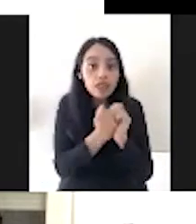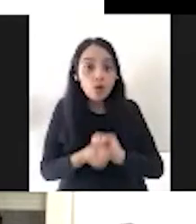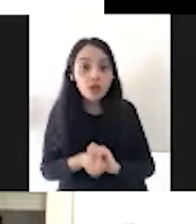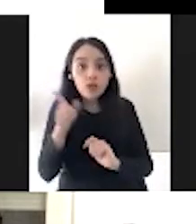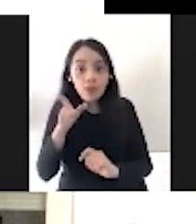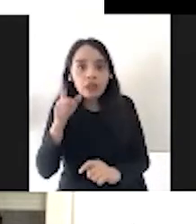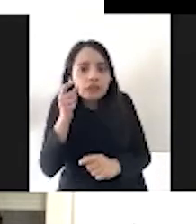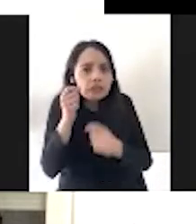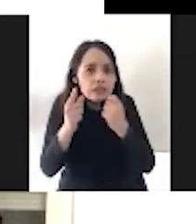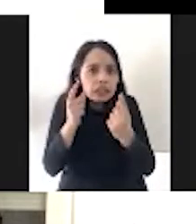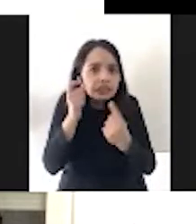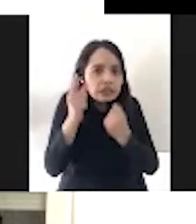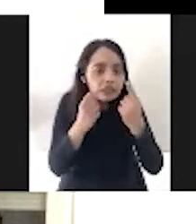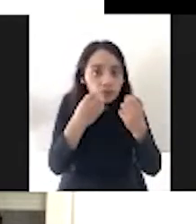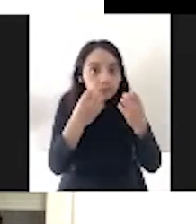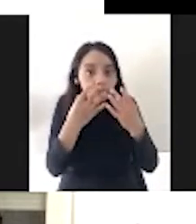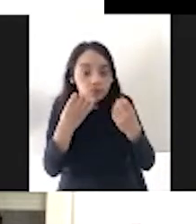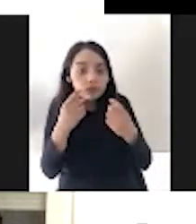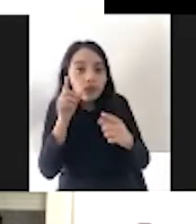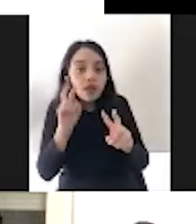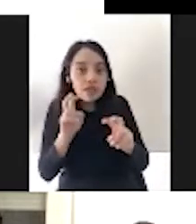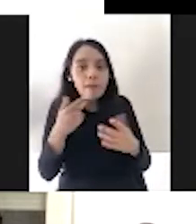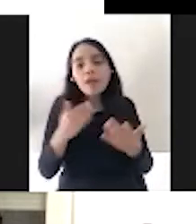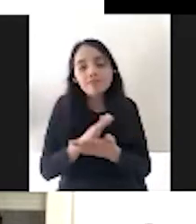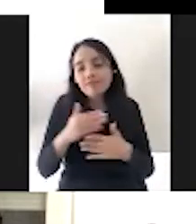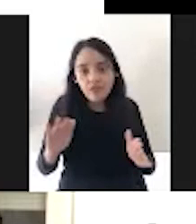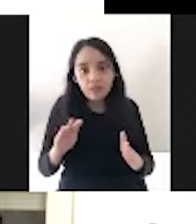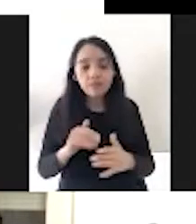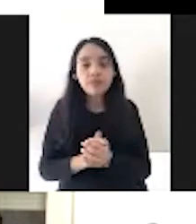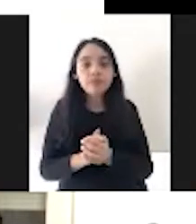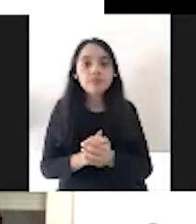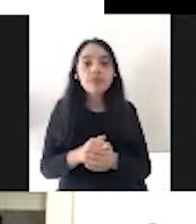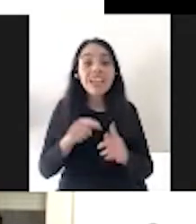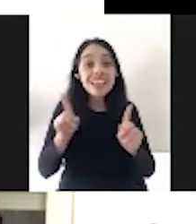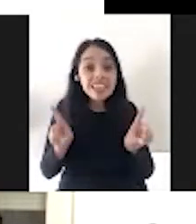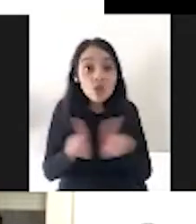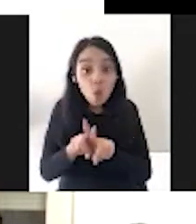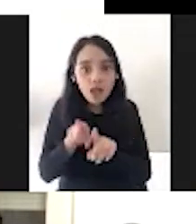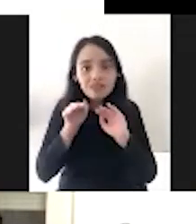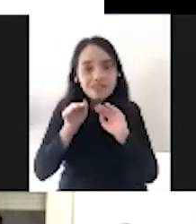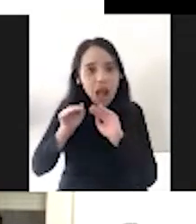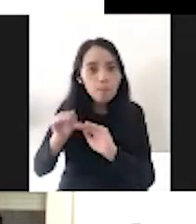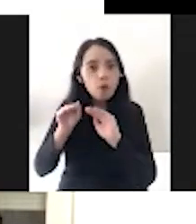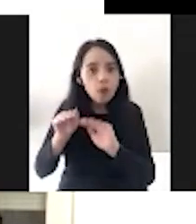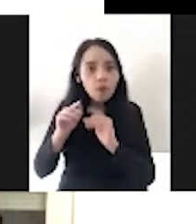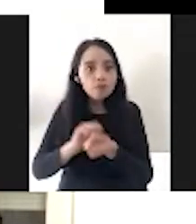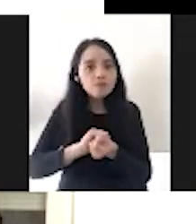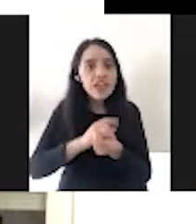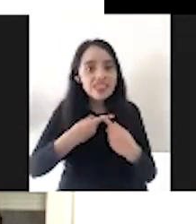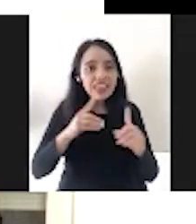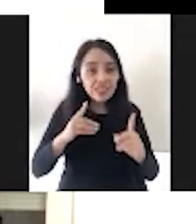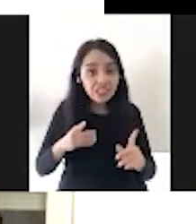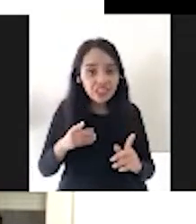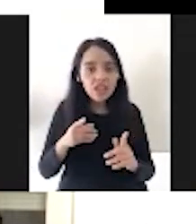el contenido, los aprendizajes, en fin. Y si aún así, a pesar de diversificar la enseñanza,